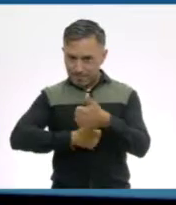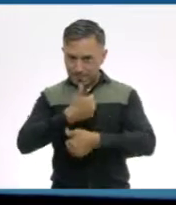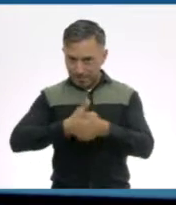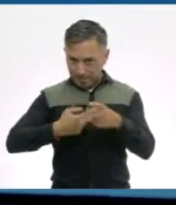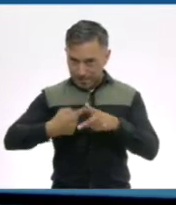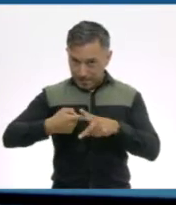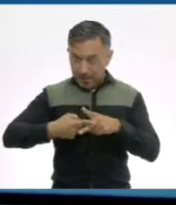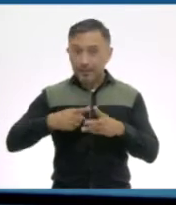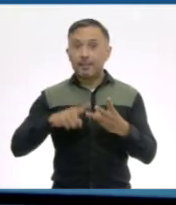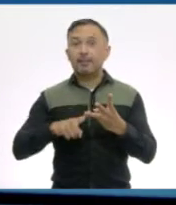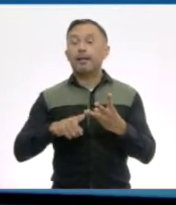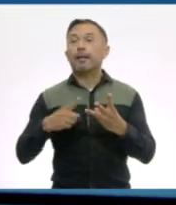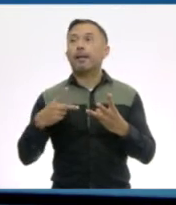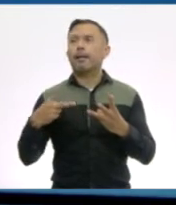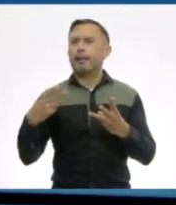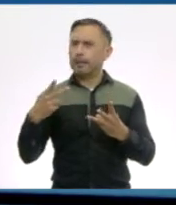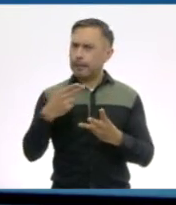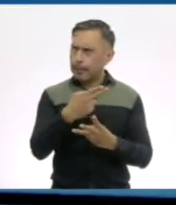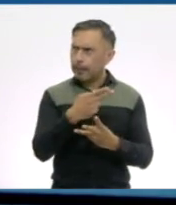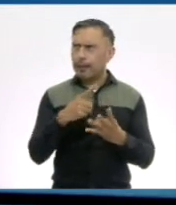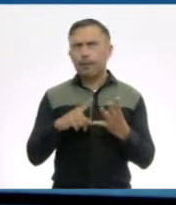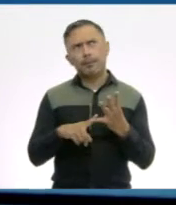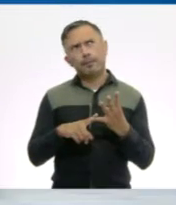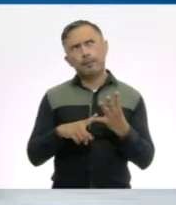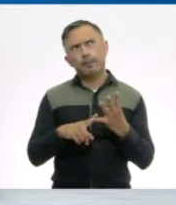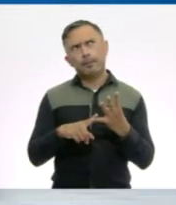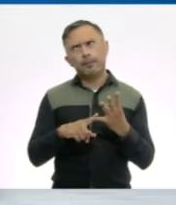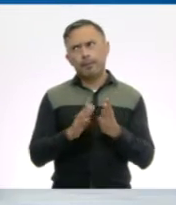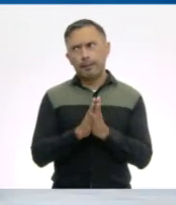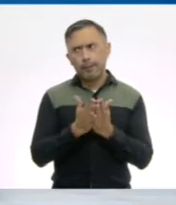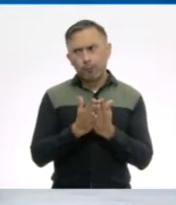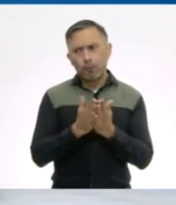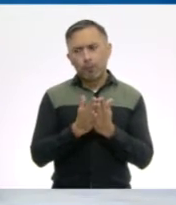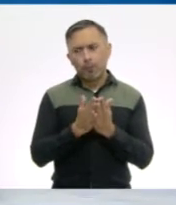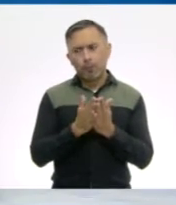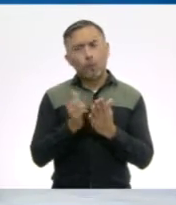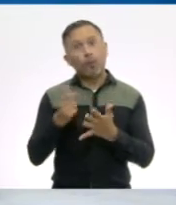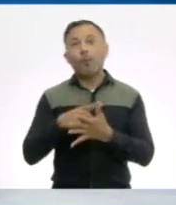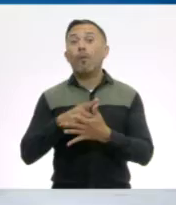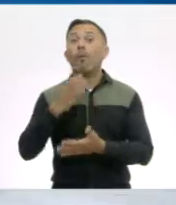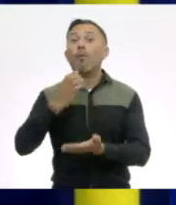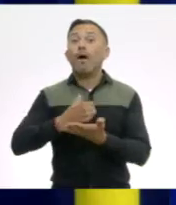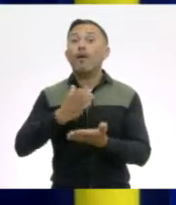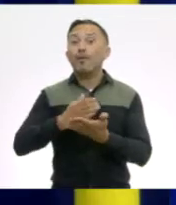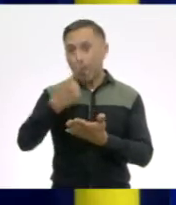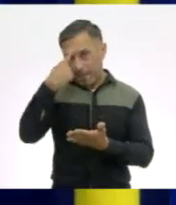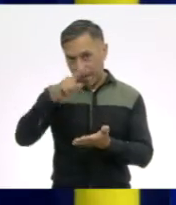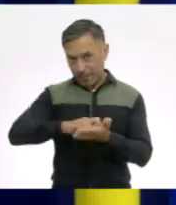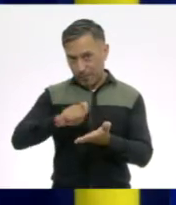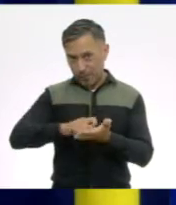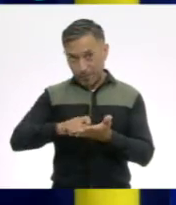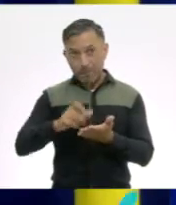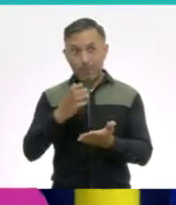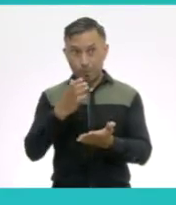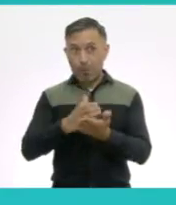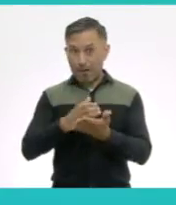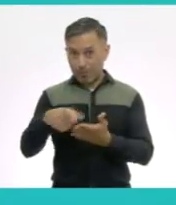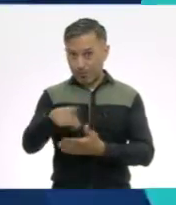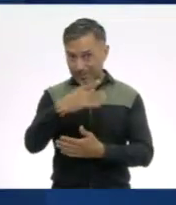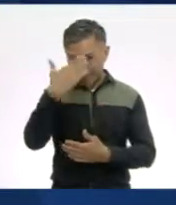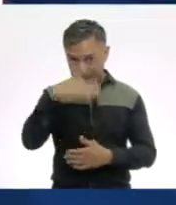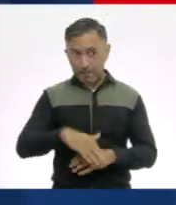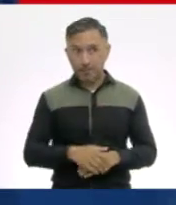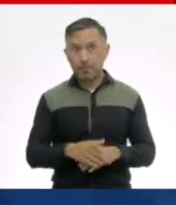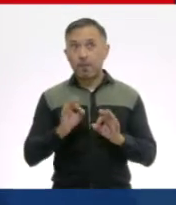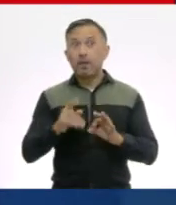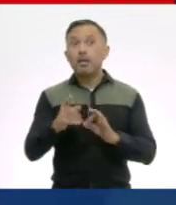tijeras y nuestro libro. Y una libreta para anotar. Una libreta, ya lo saben. Perfecto. Recuerden que si